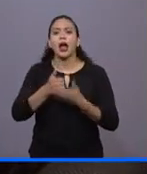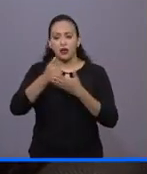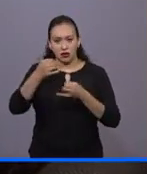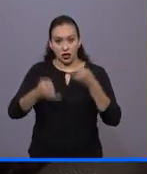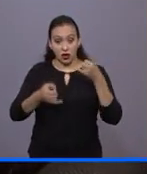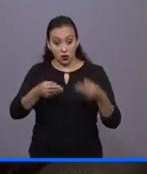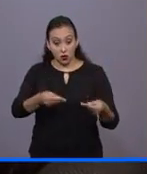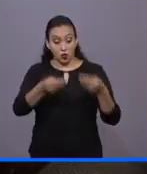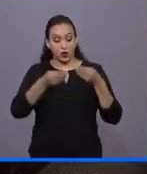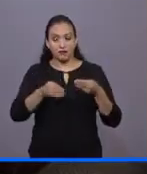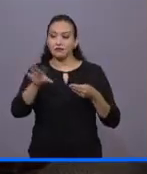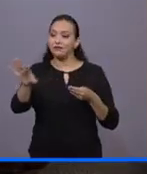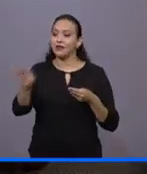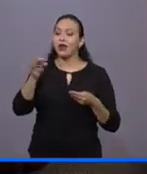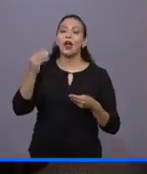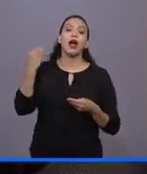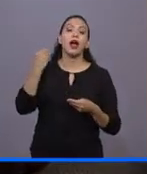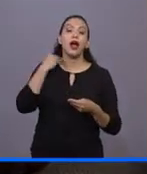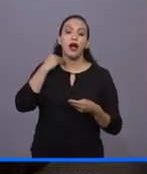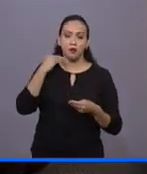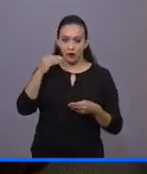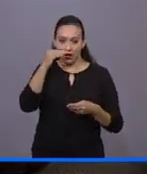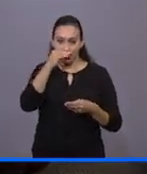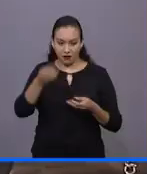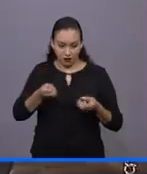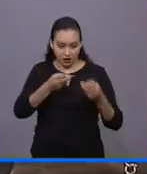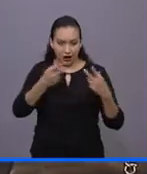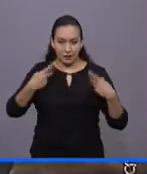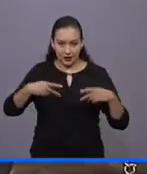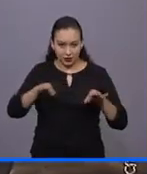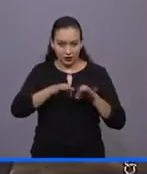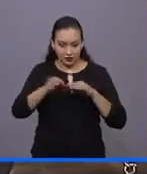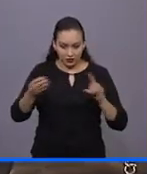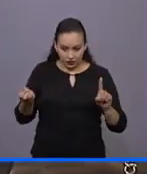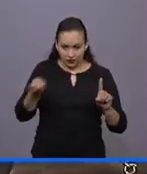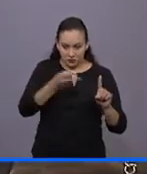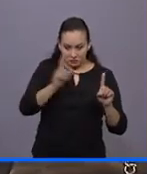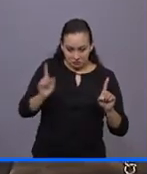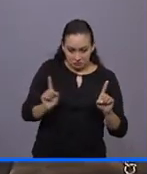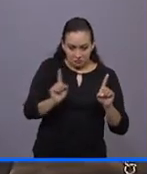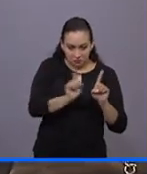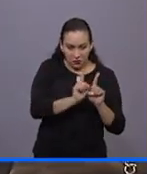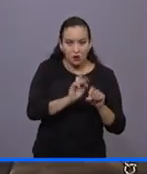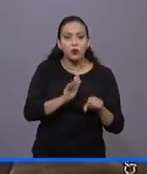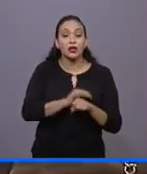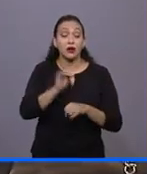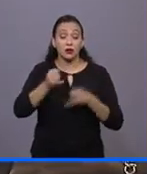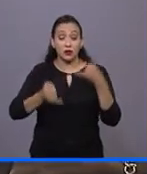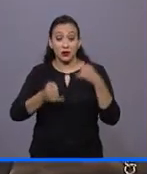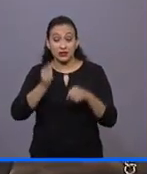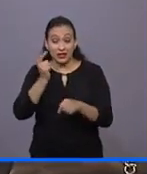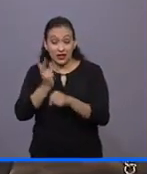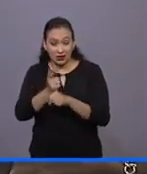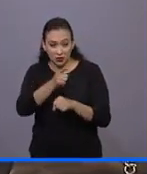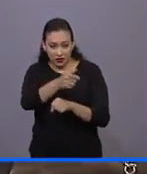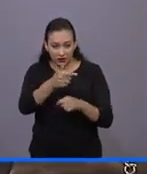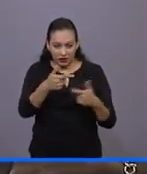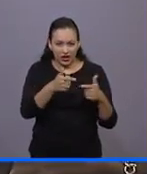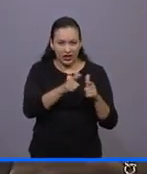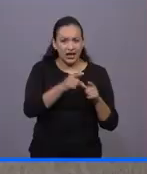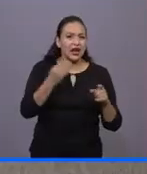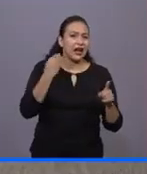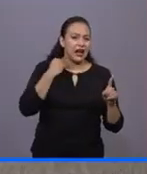juzgador designar un abogado de oficio al trabajador en aquellos casos en los que advierta deficiencias técnicas de parte del particular